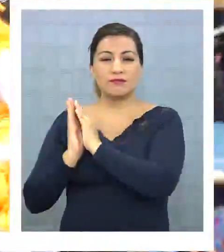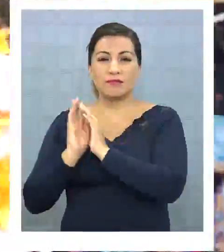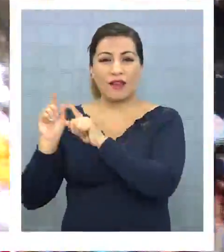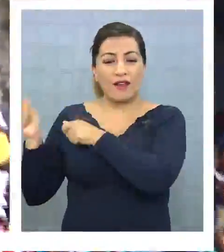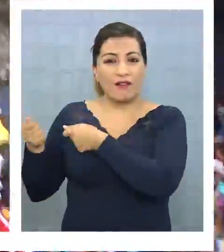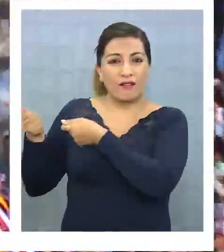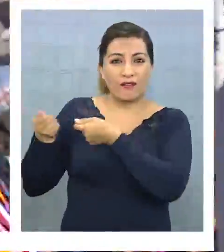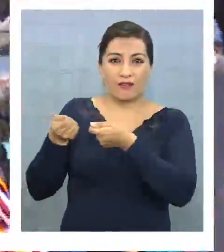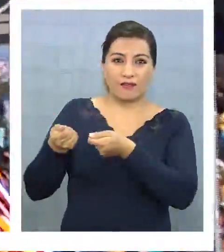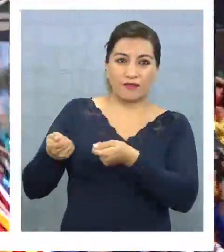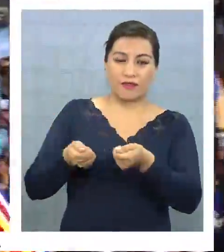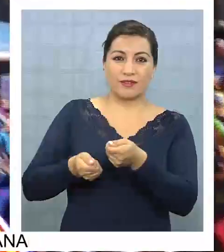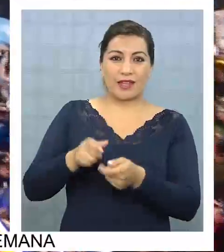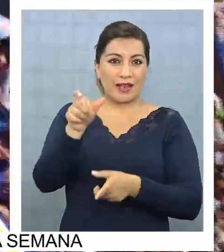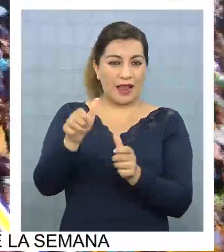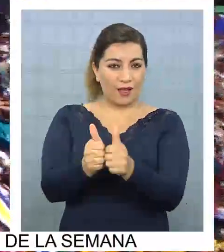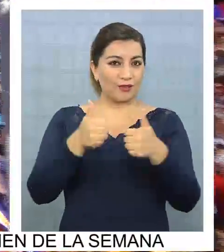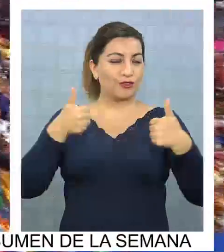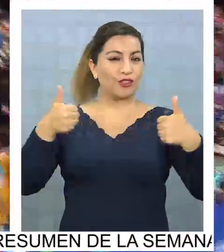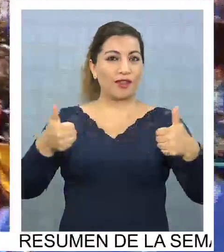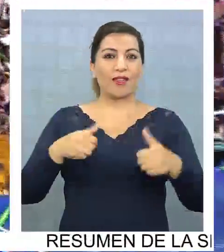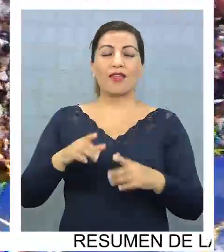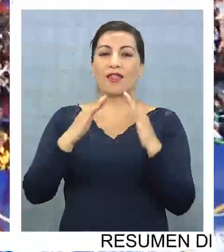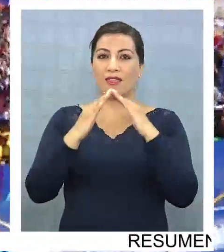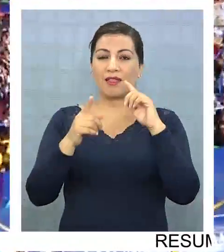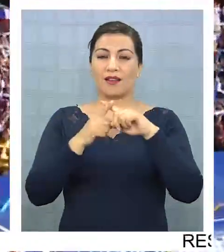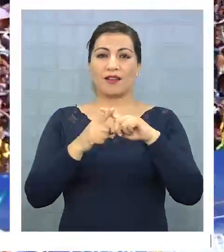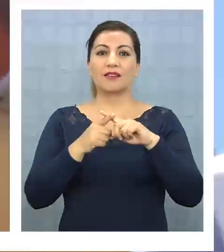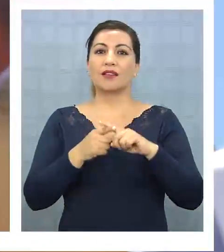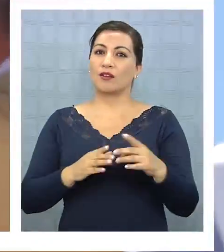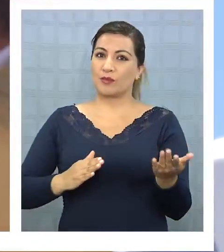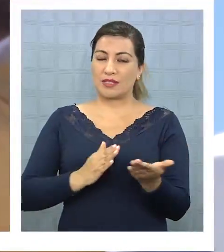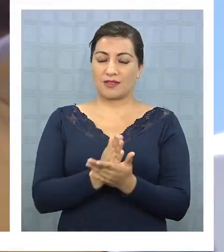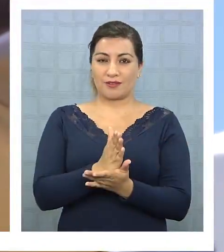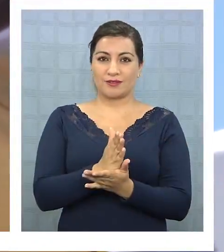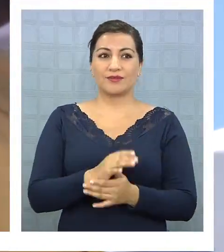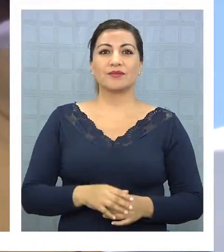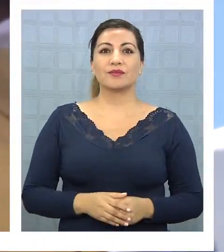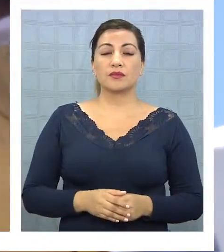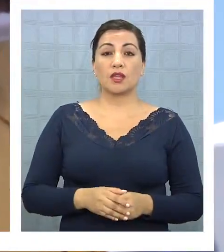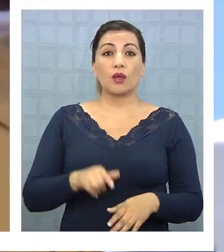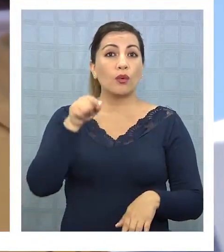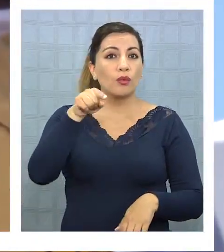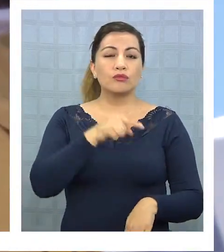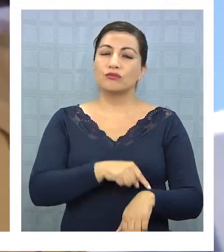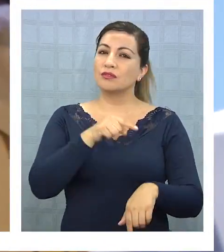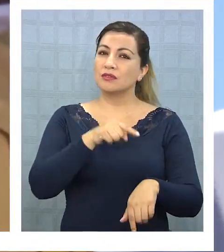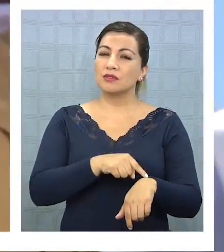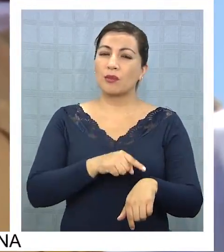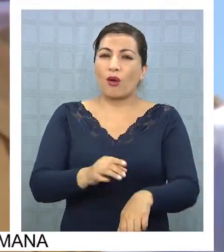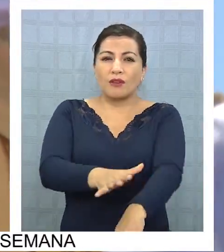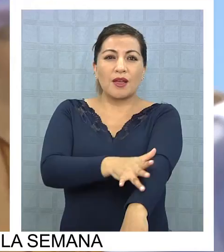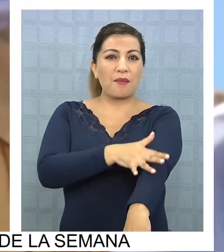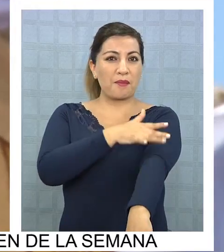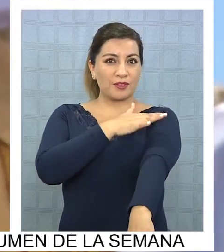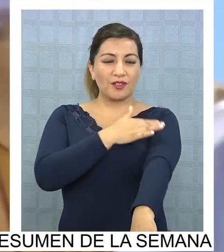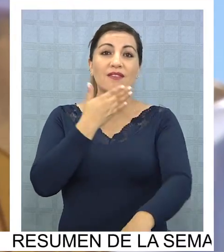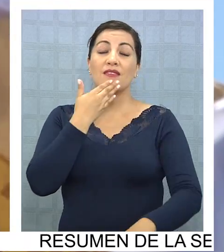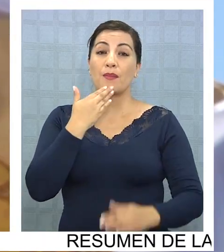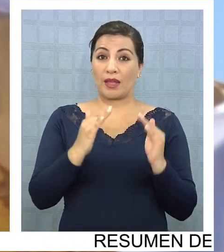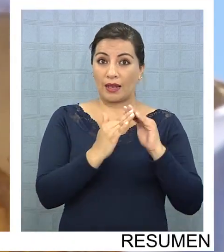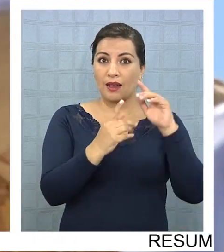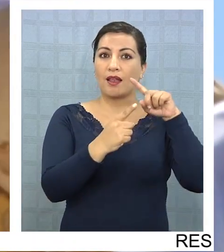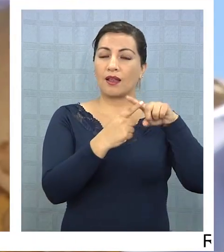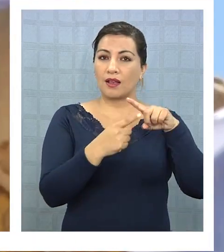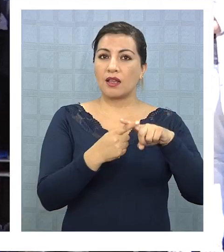autoridad eclesiástica dio paso a la eucaristía. Momento que estuvo cargado de emoción y donde también la iglesia